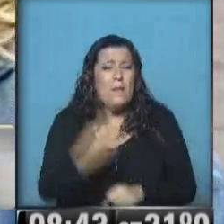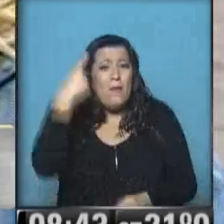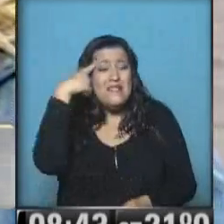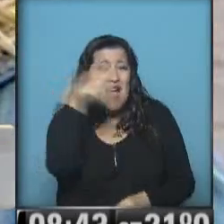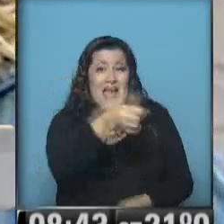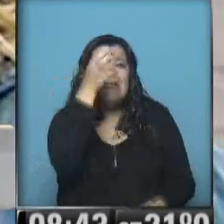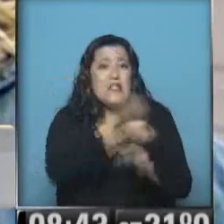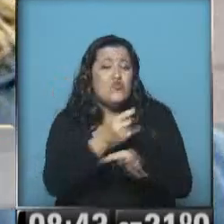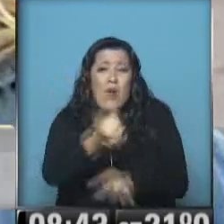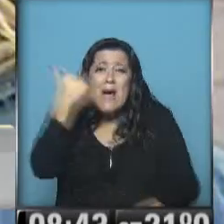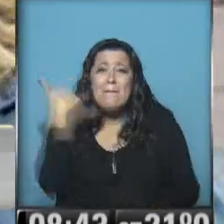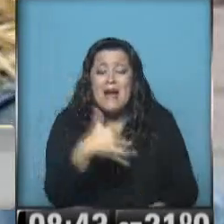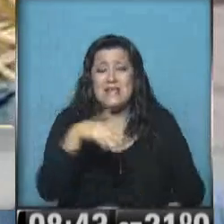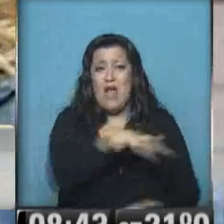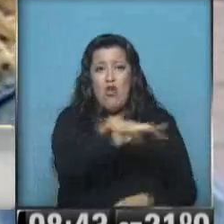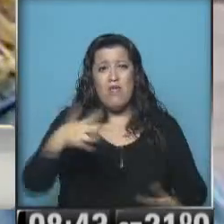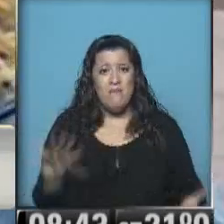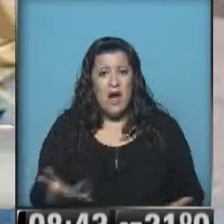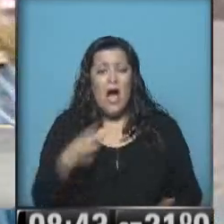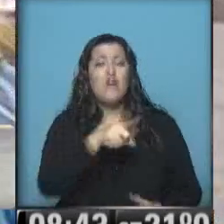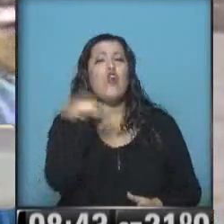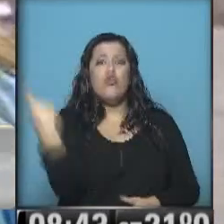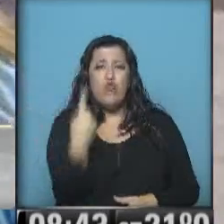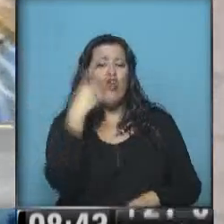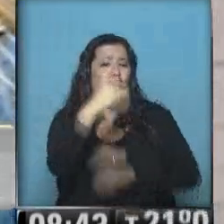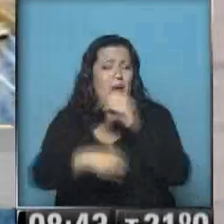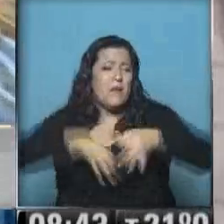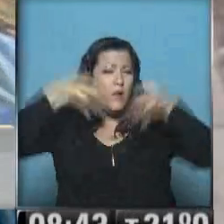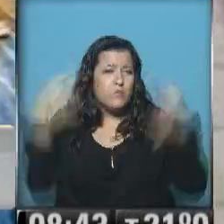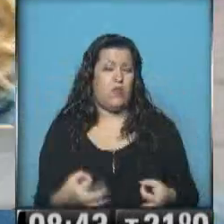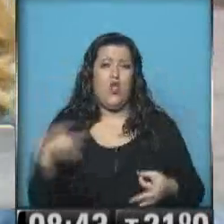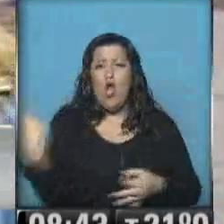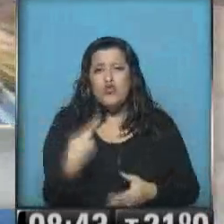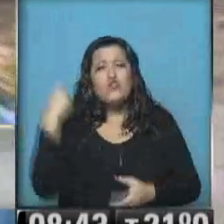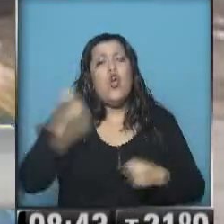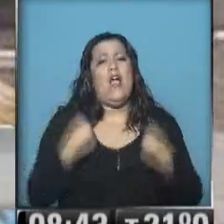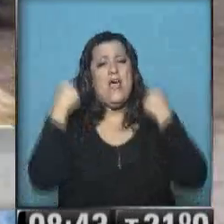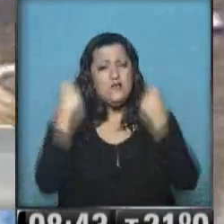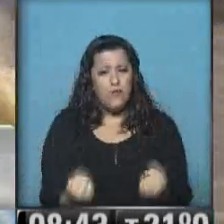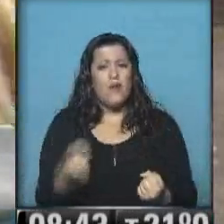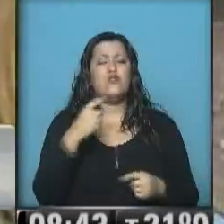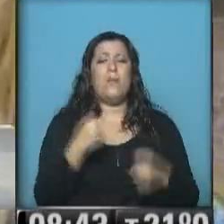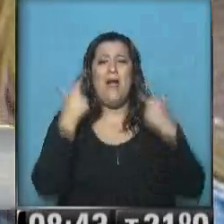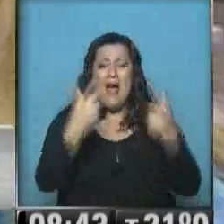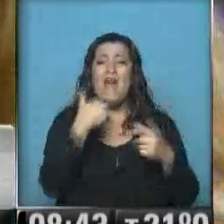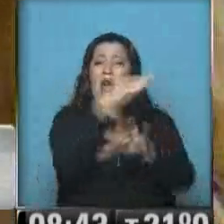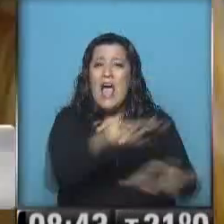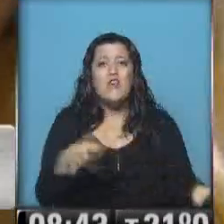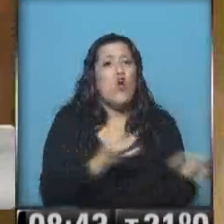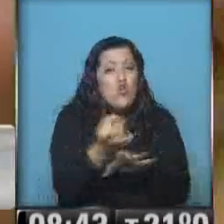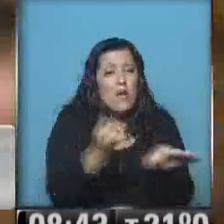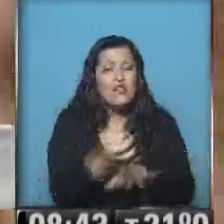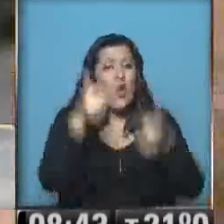colegio más caro de la zona somos todos padres de familia hacemos lo imposible para que darles a nuestros hijos una buena educación